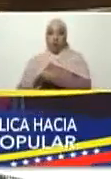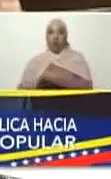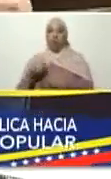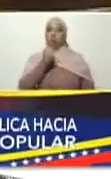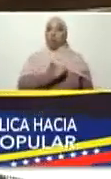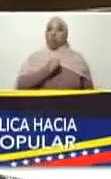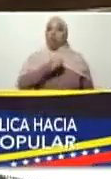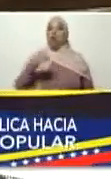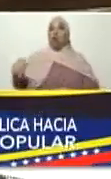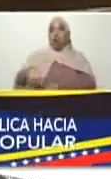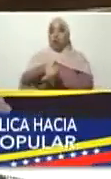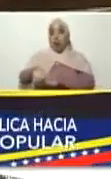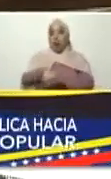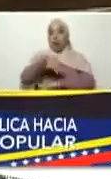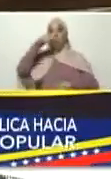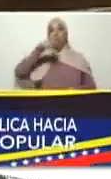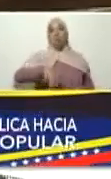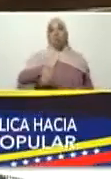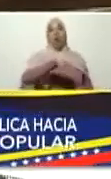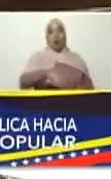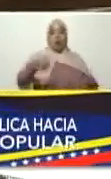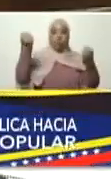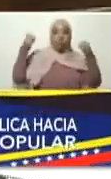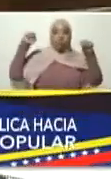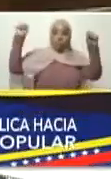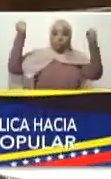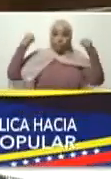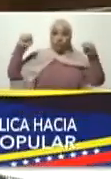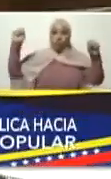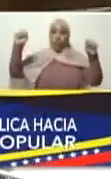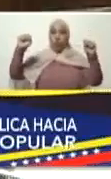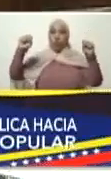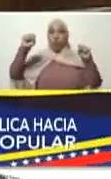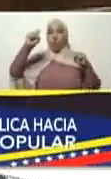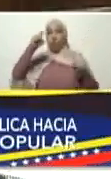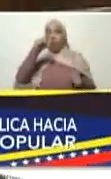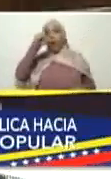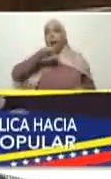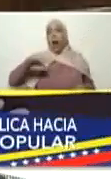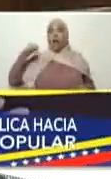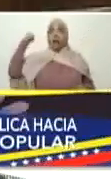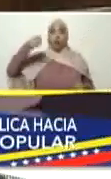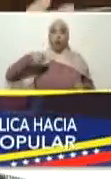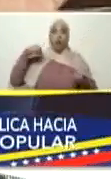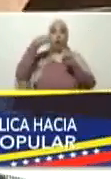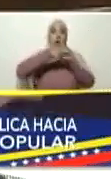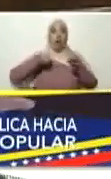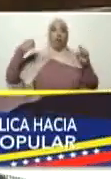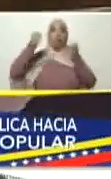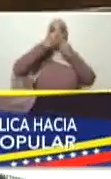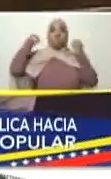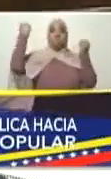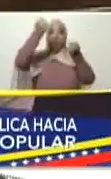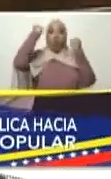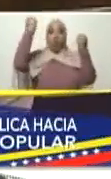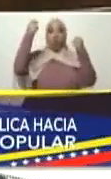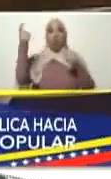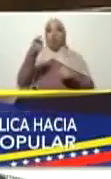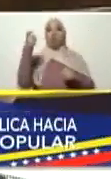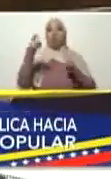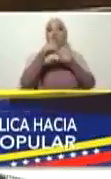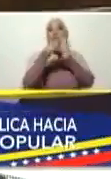calle, que es este pueblo que se ha formado a lo largo de estos años de lucha y de creación heroica. Además, usted